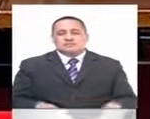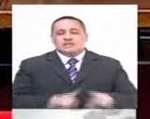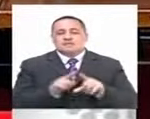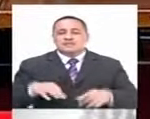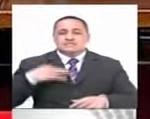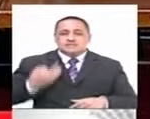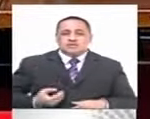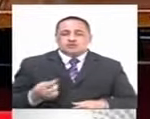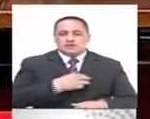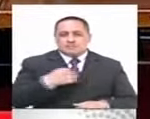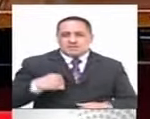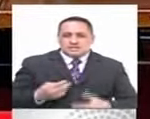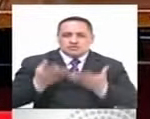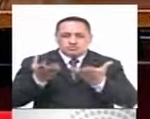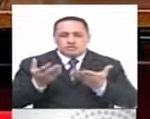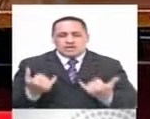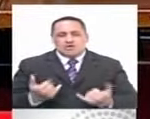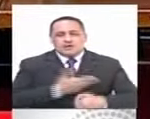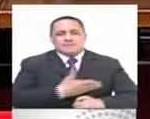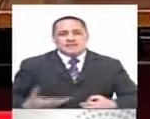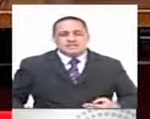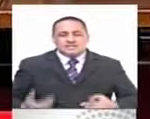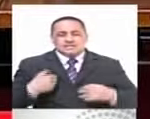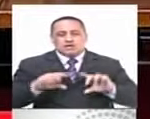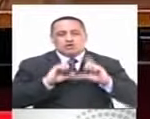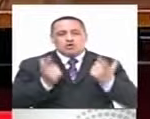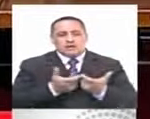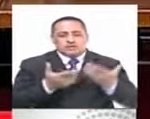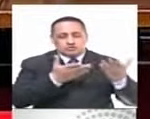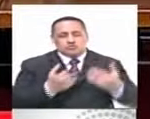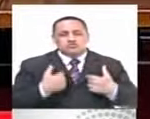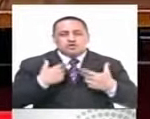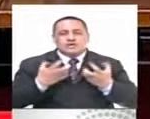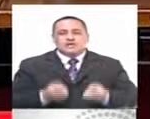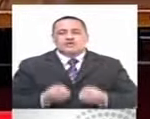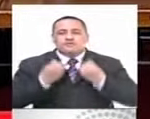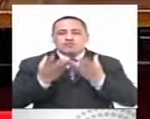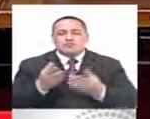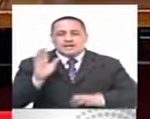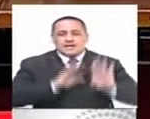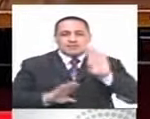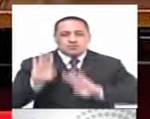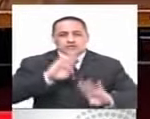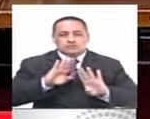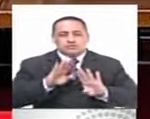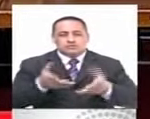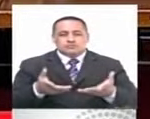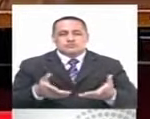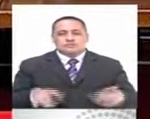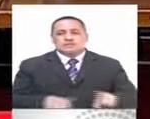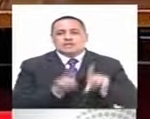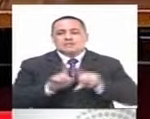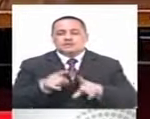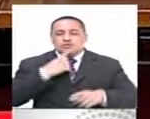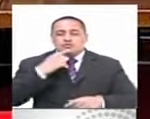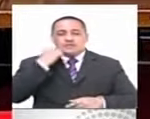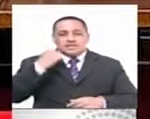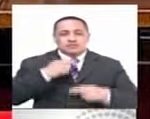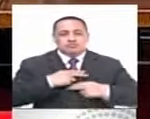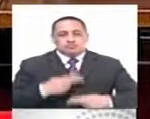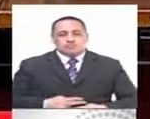Señora Premier, a través suyo, Presidenta del Congreso, quiero decirle que la protección de los derechos